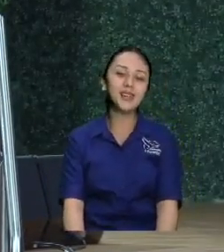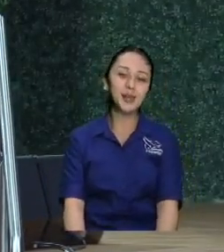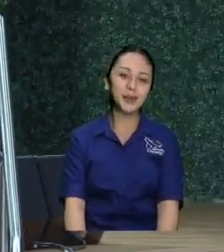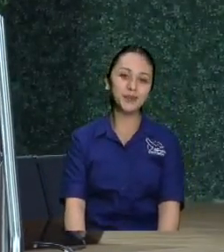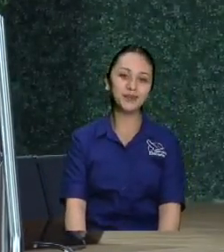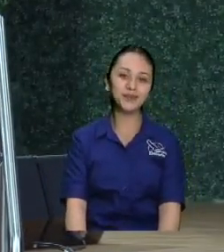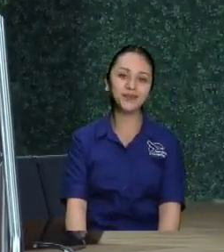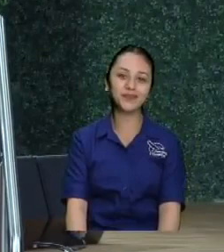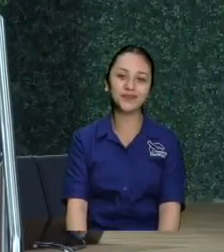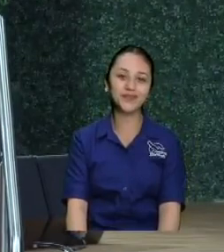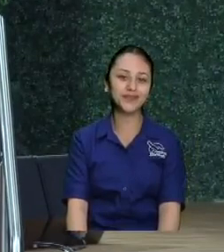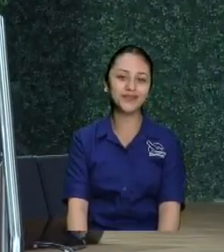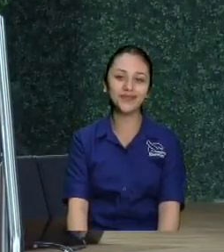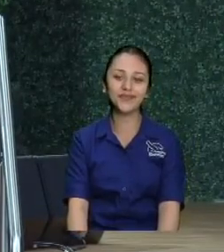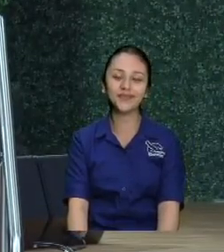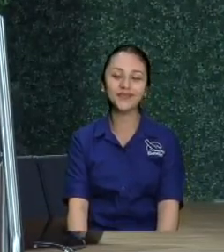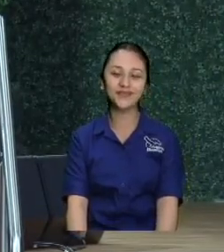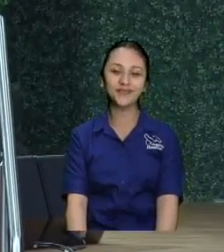nos colgamos, hermano.